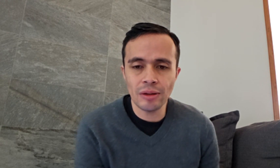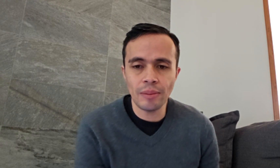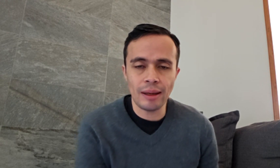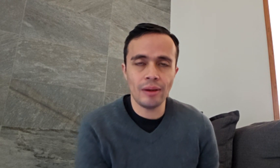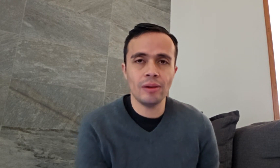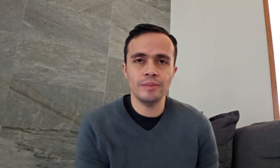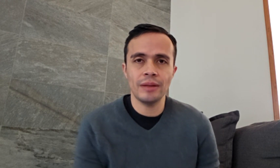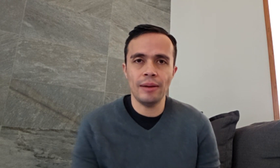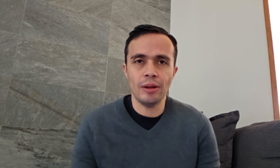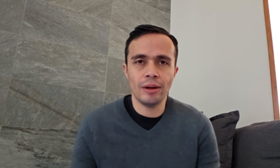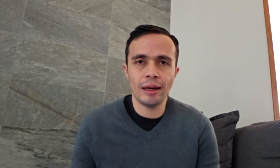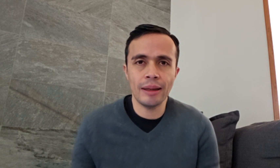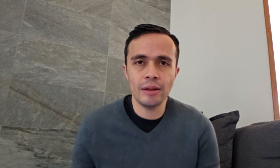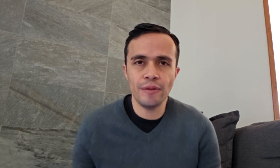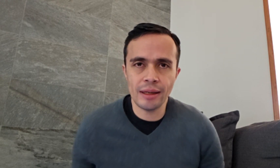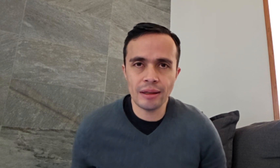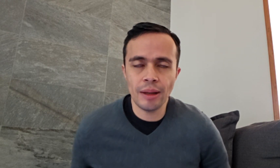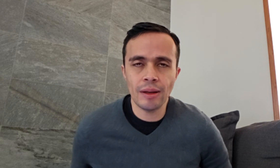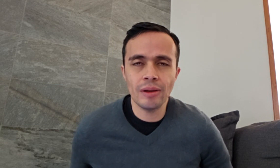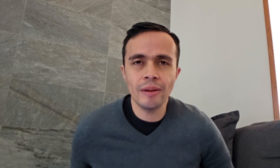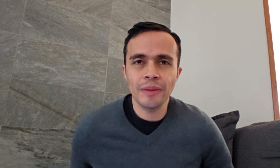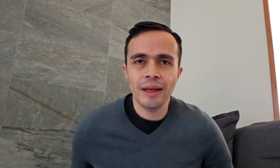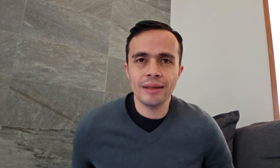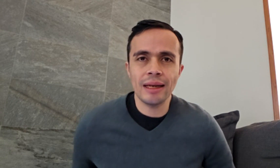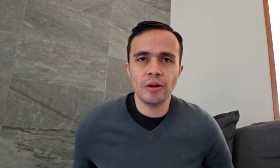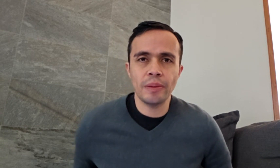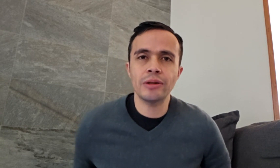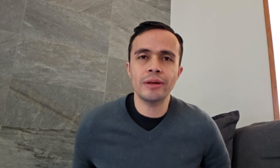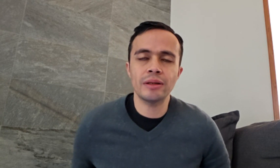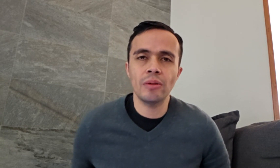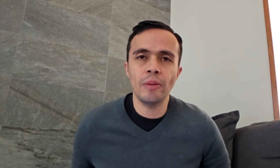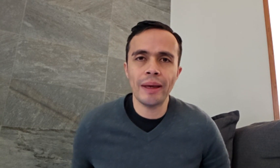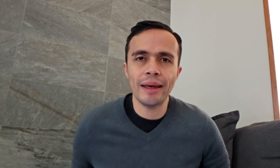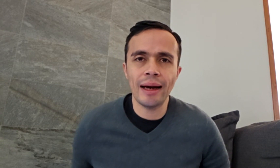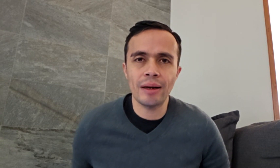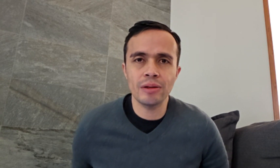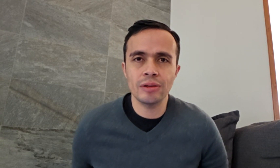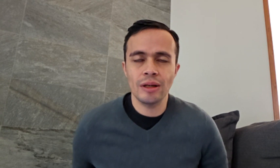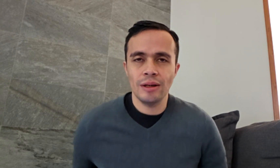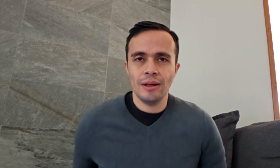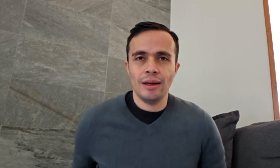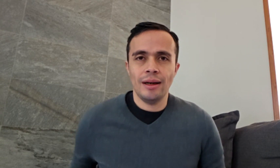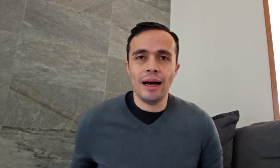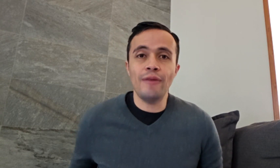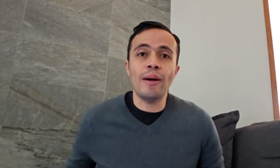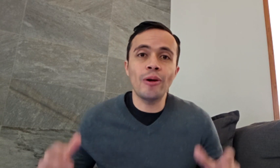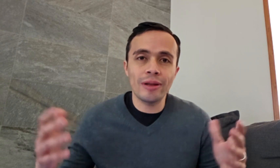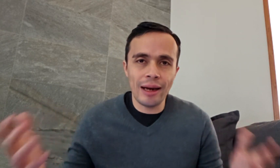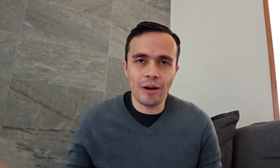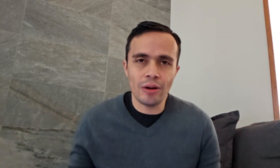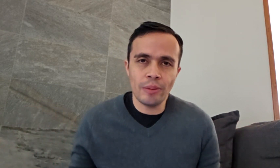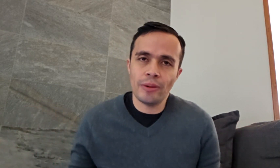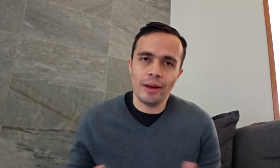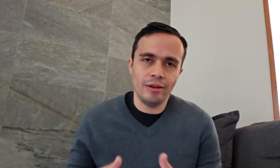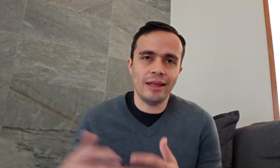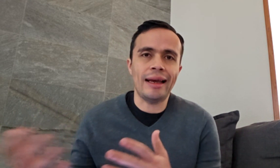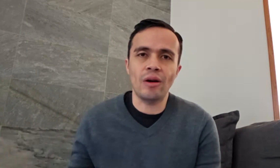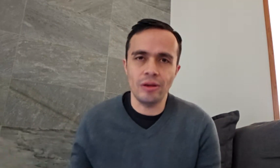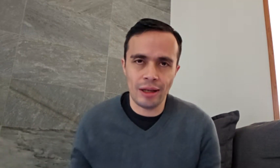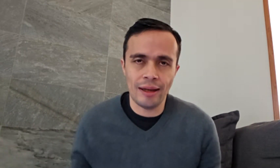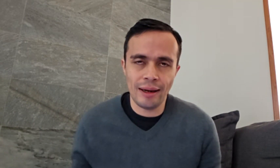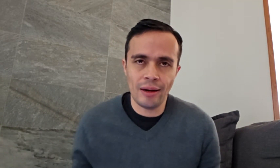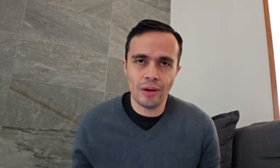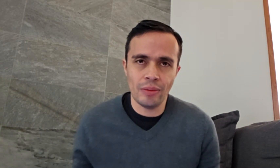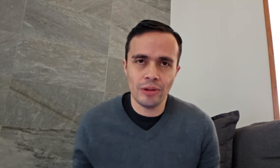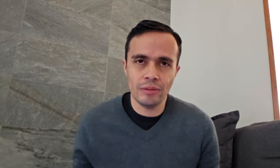En el caso de México, ha habido claramente un financiamiento hacia agrupaciones como Mexicanos a favor de la corrupción, porque no están